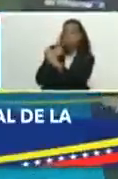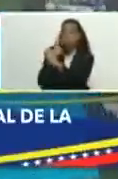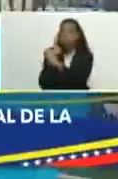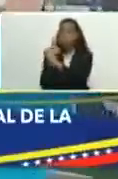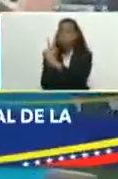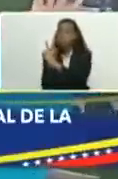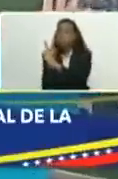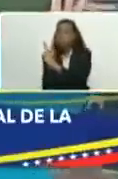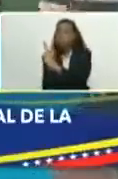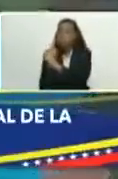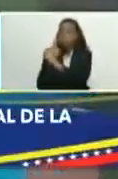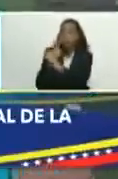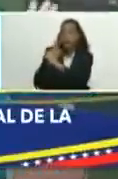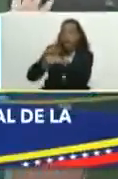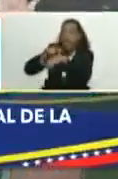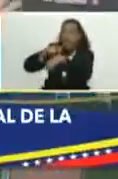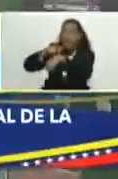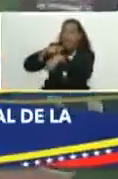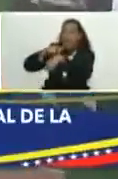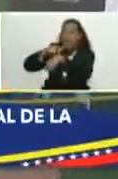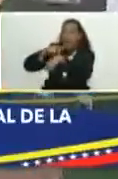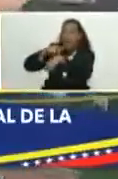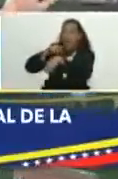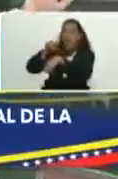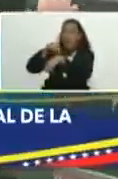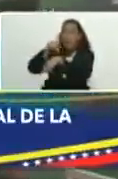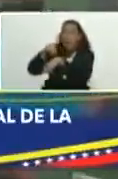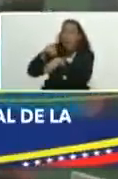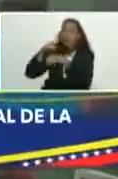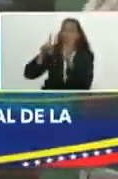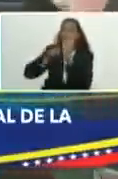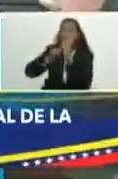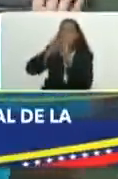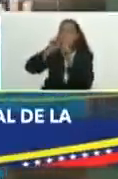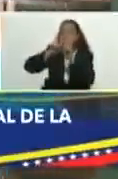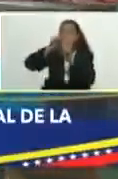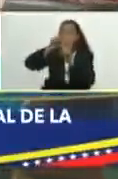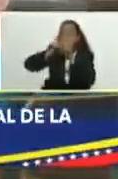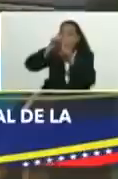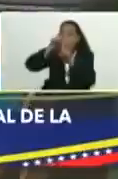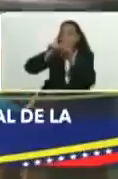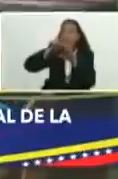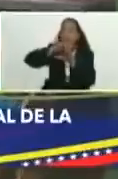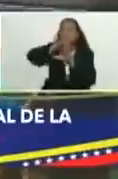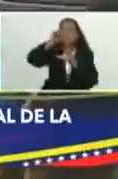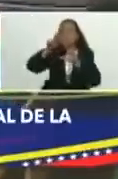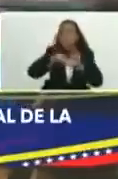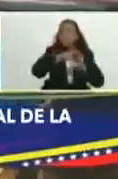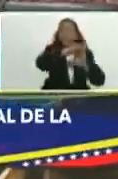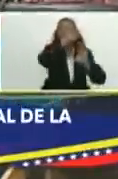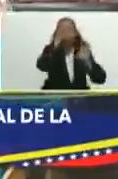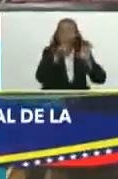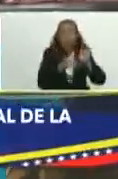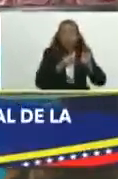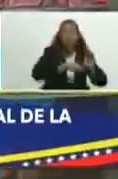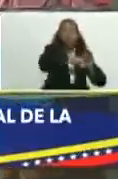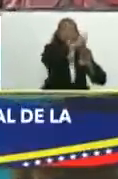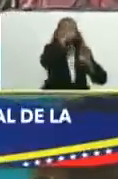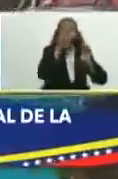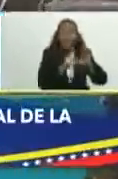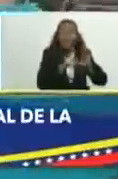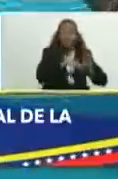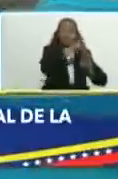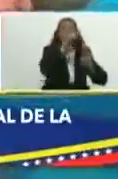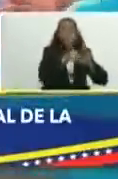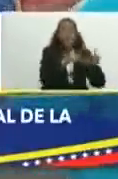sí, está la programada, el tiempo, la temperatura, los ciclos que se deben de cumplir para que el caucho salga en